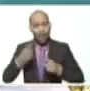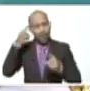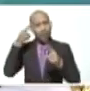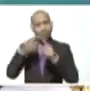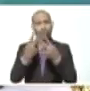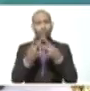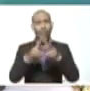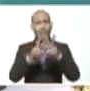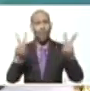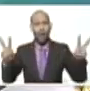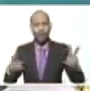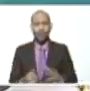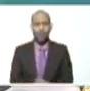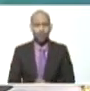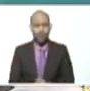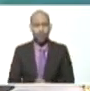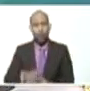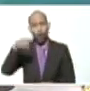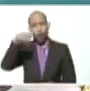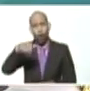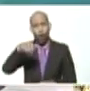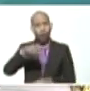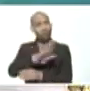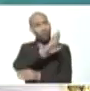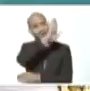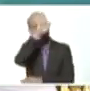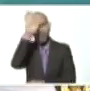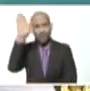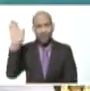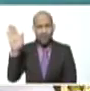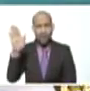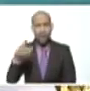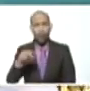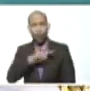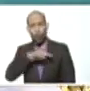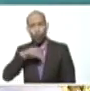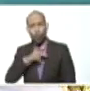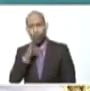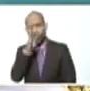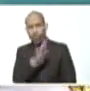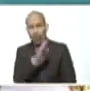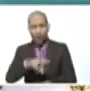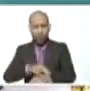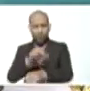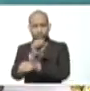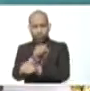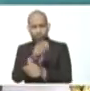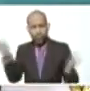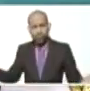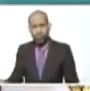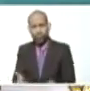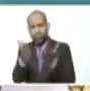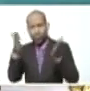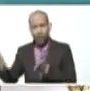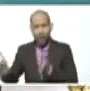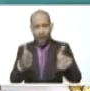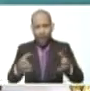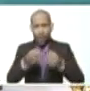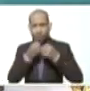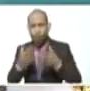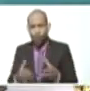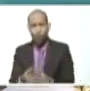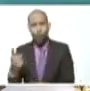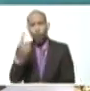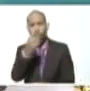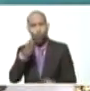paz. Hoy desde el cielo nuestro querido Beato nos impulsa aún más por las sendas de la caridad, única